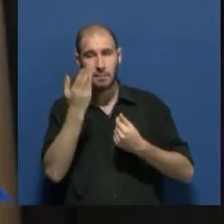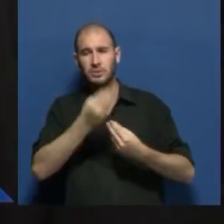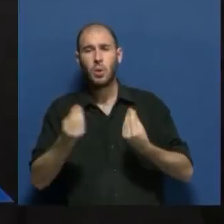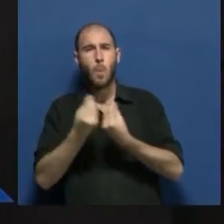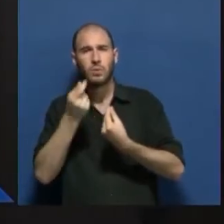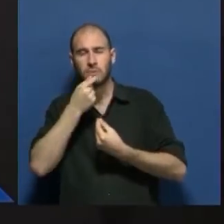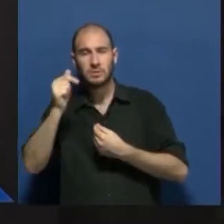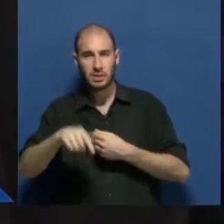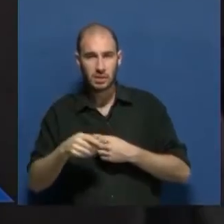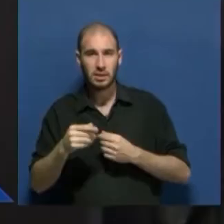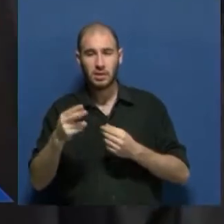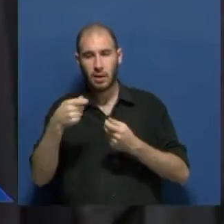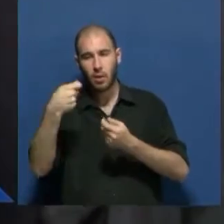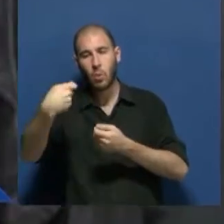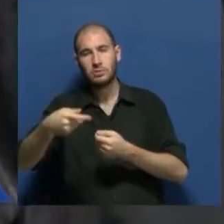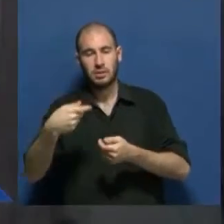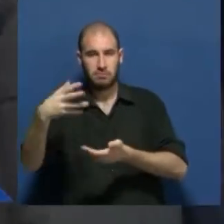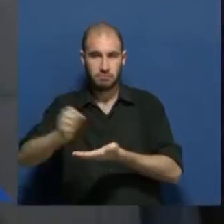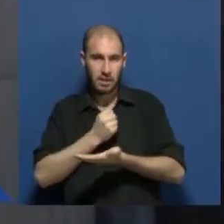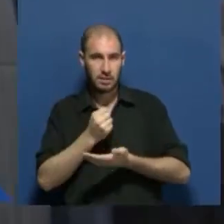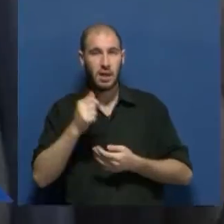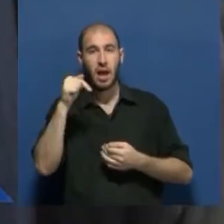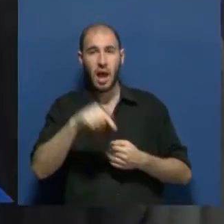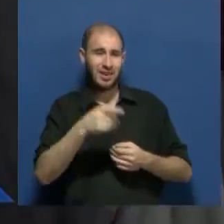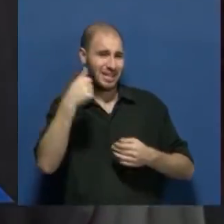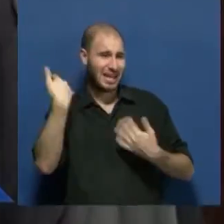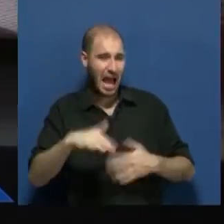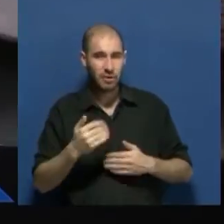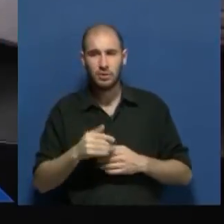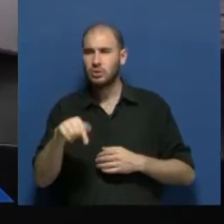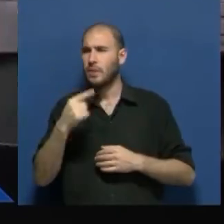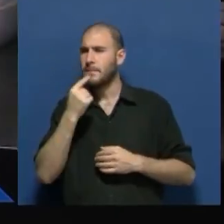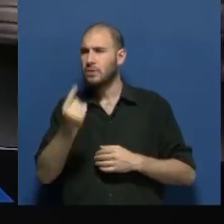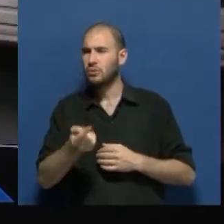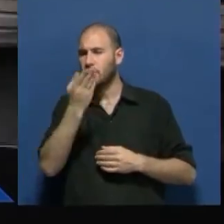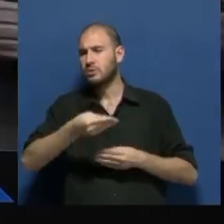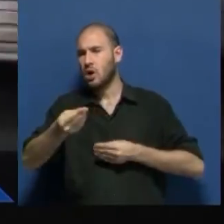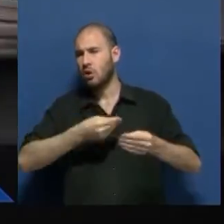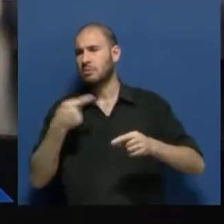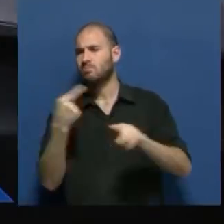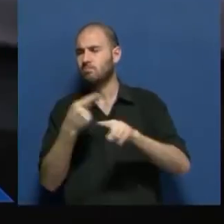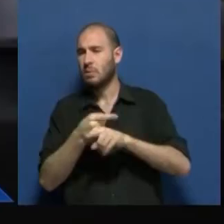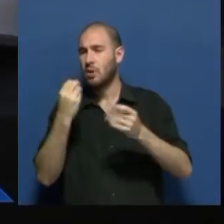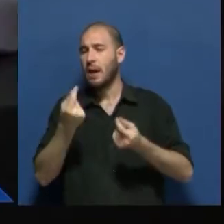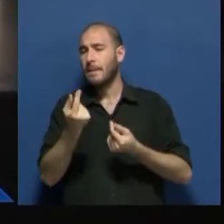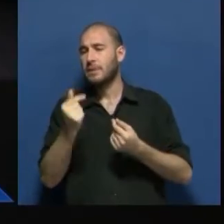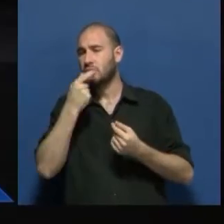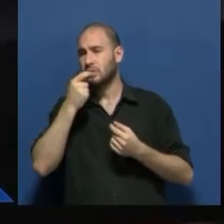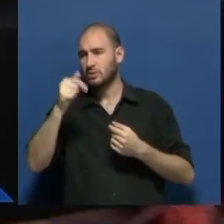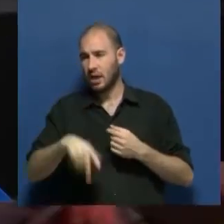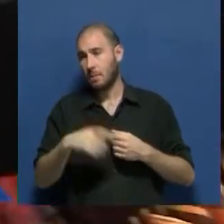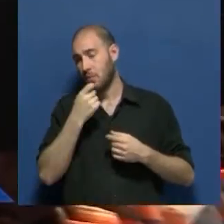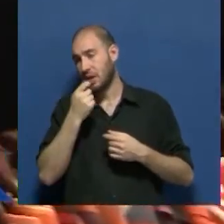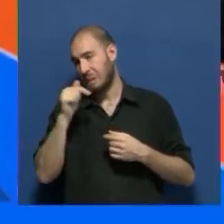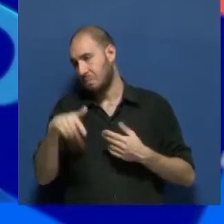los mendocinos se hacían de un bien pagando en cuotas. Bueno, ahora se han encarecido. Lo que tú me pregunto es, los comerciantes se venían quejando porque los precios en Mendoza, por